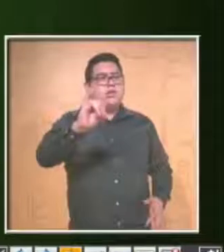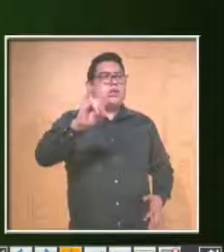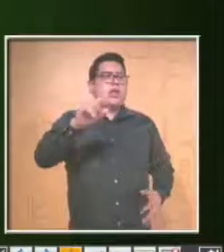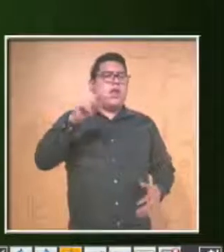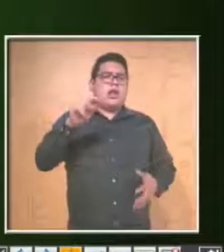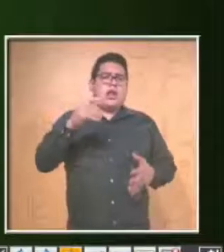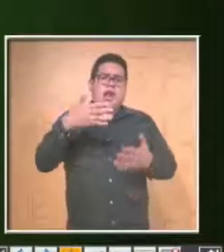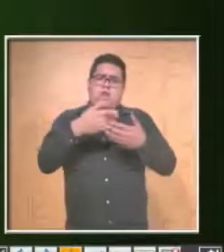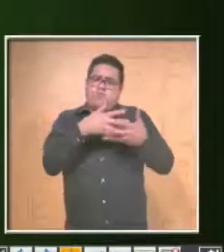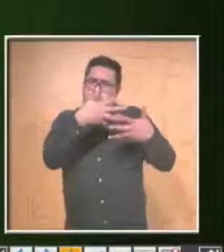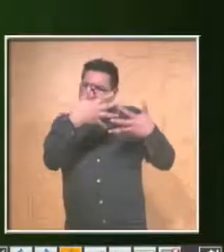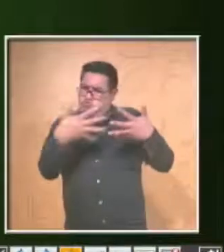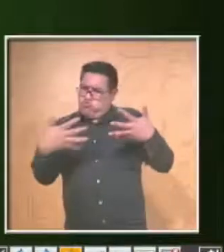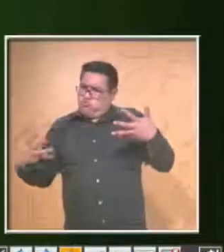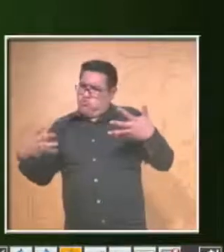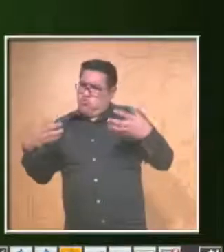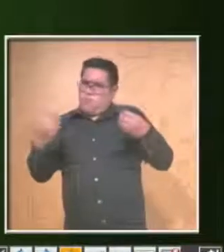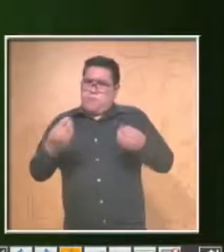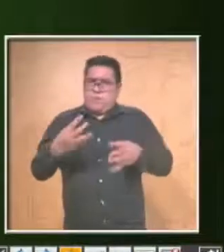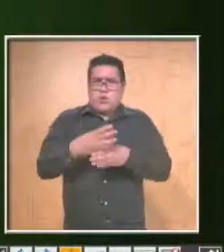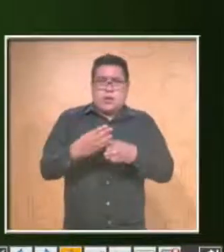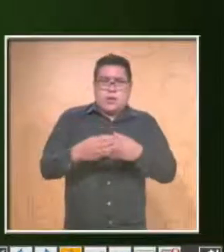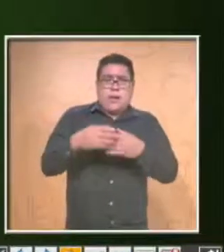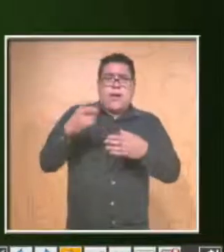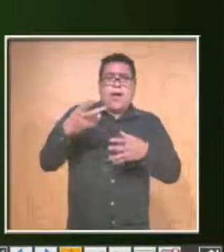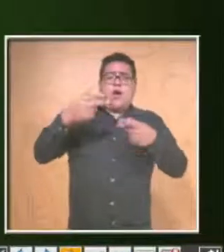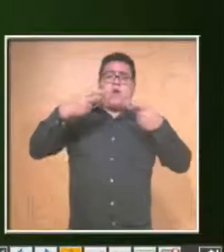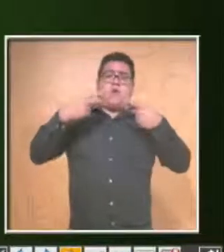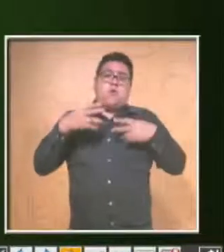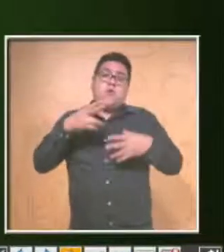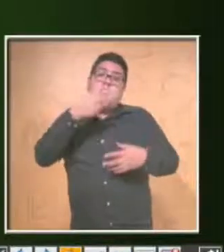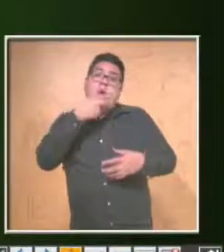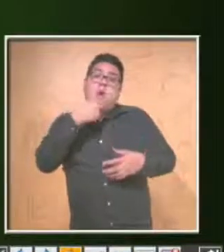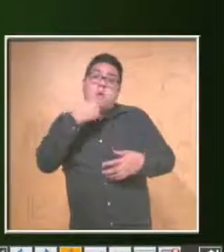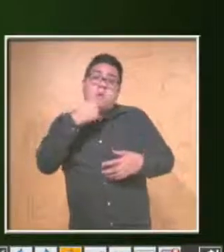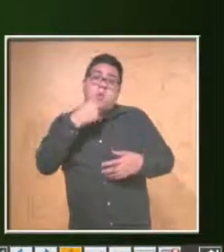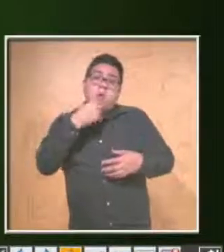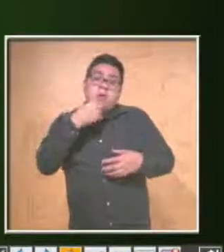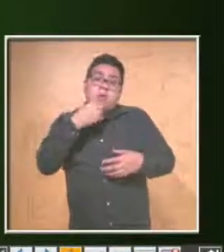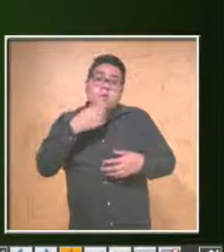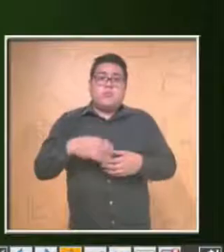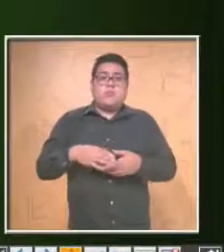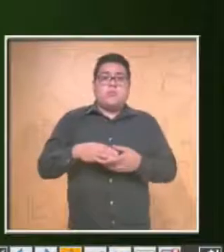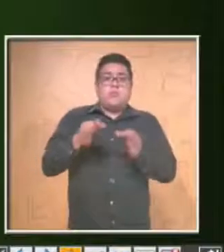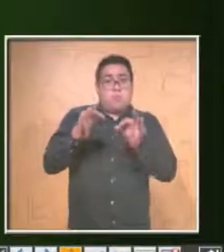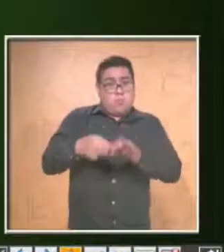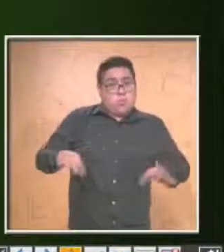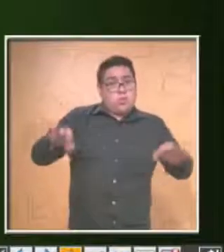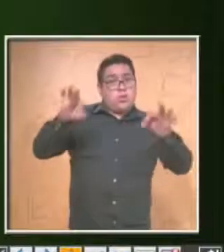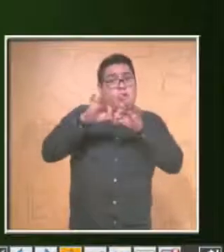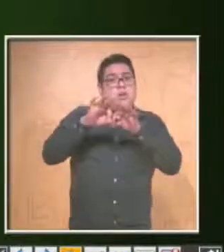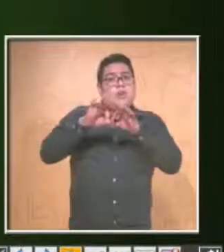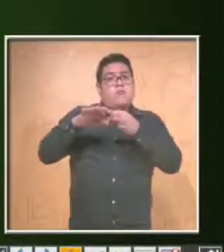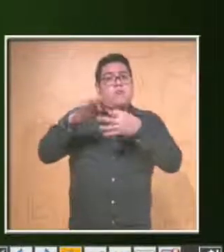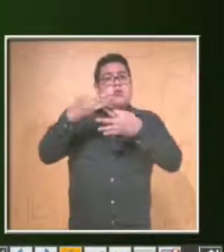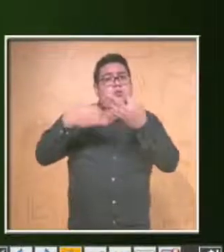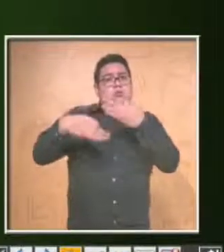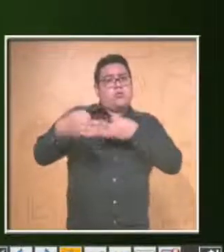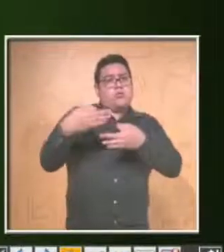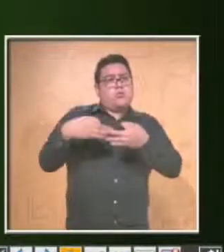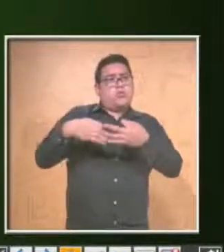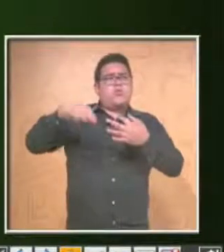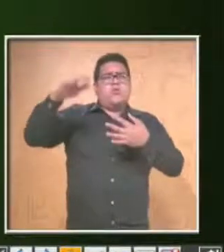diseñador. Era, por eso dije, el hombre más completo, es decir, uno de los hombres que tenía todo cubierto en cuanto